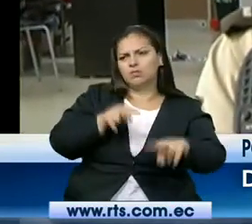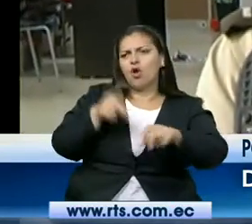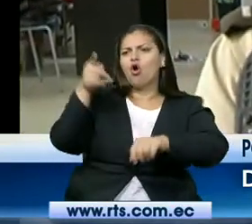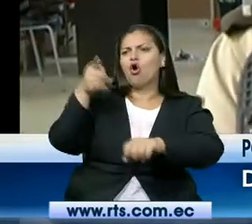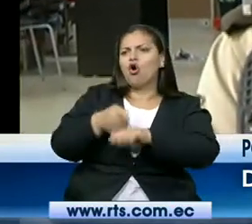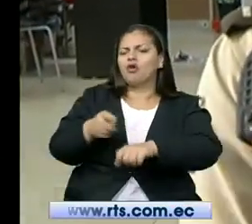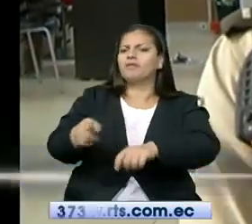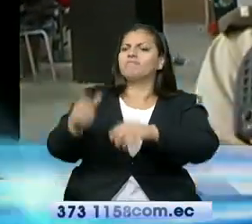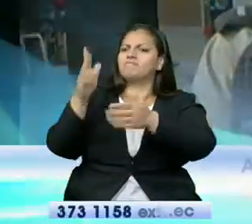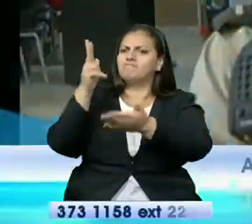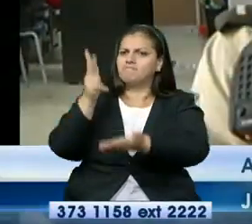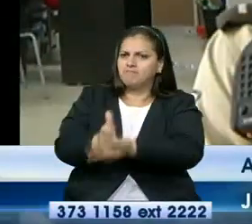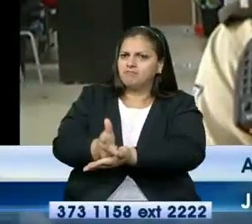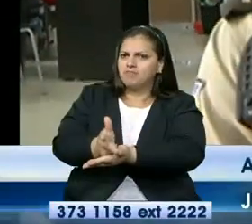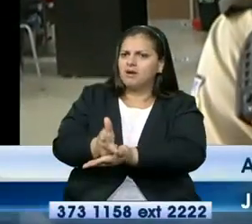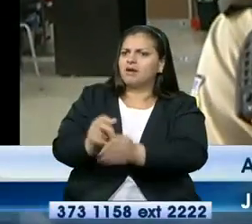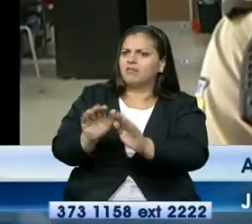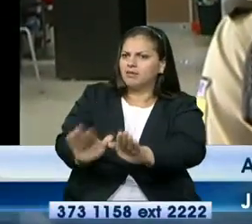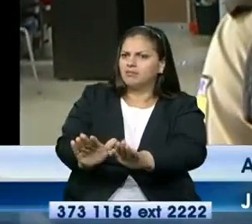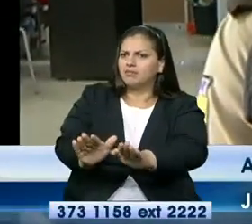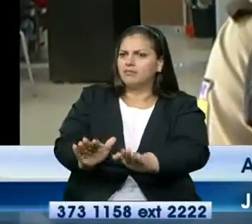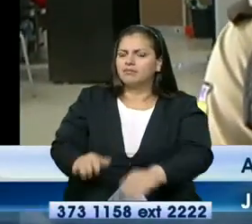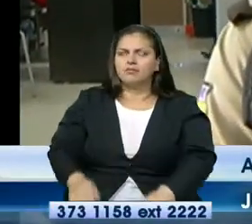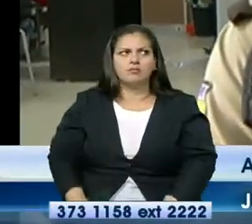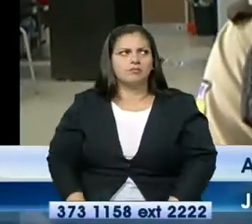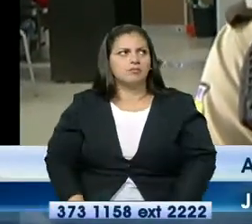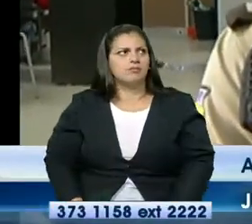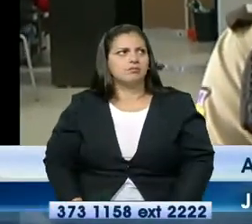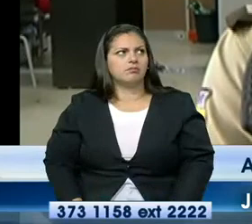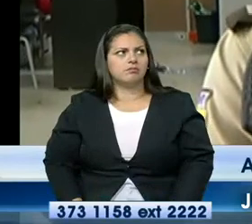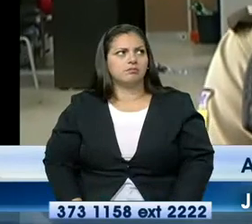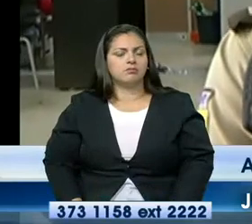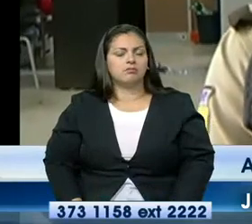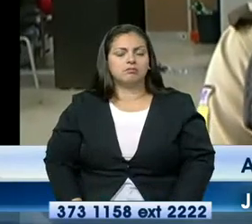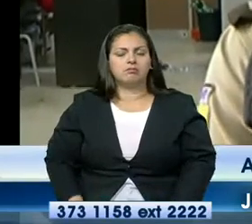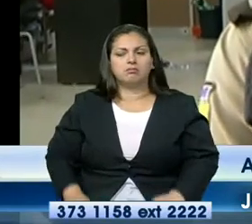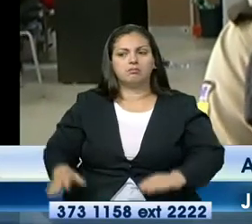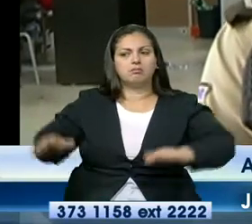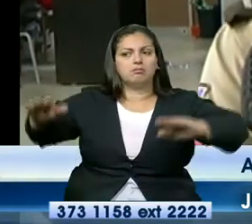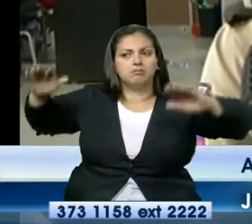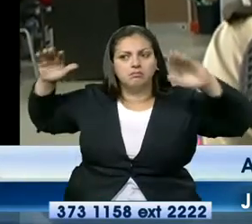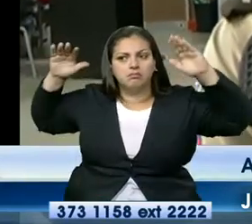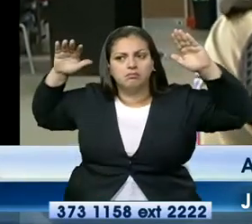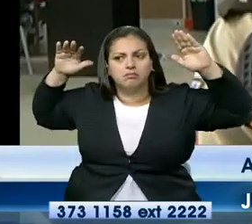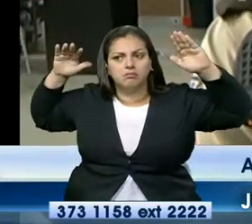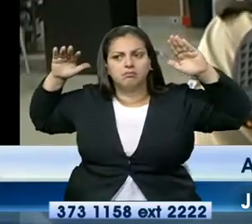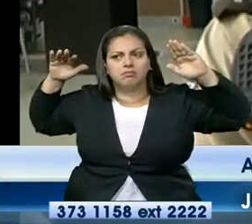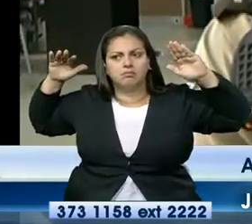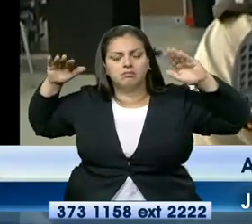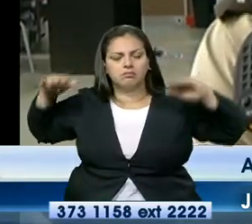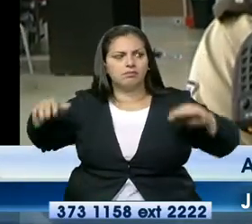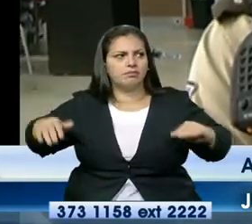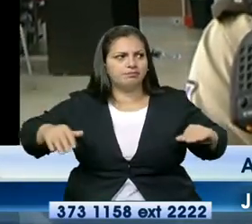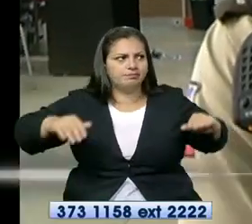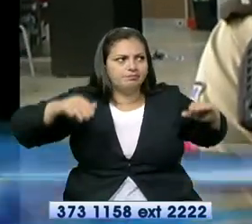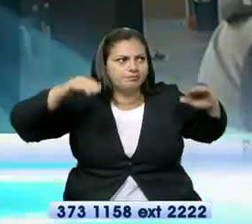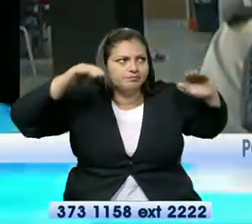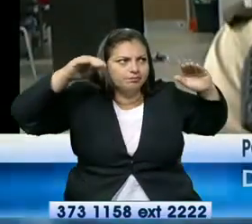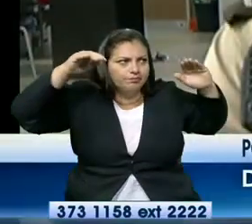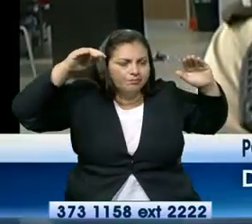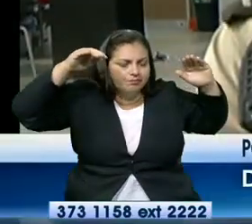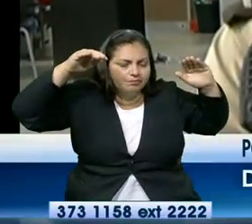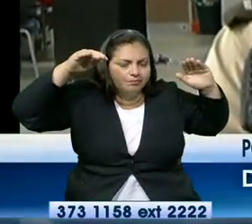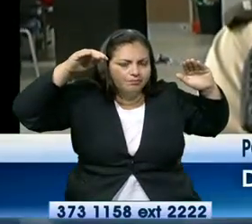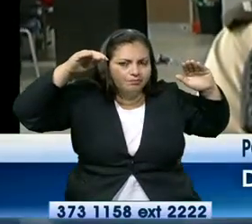a fiscalización. Más o menos presuntamente es una sustancia blanquecina, 95 gramos, presuntamente cocaína y una